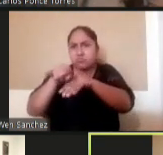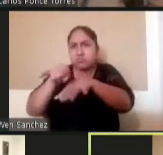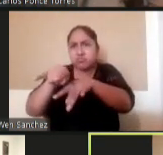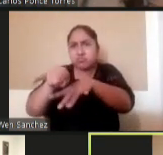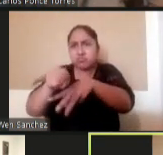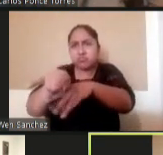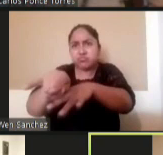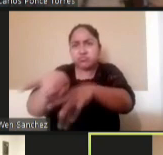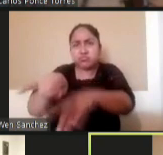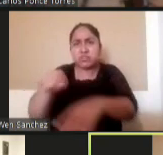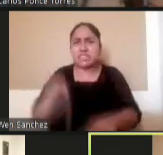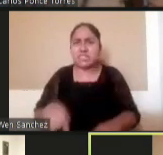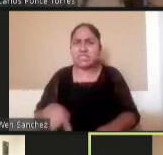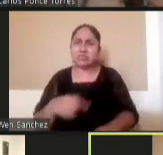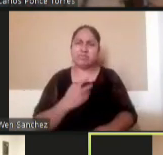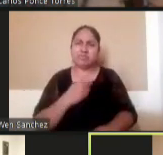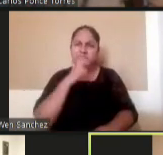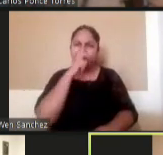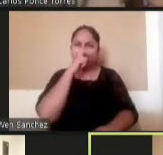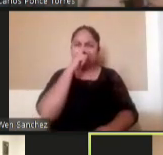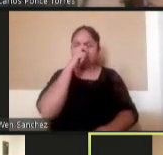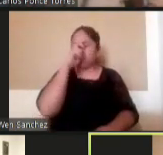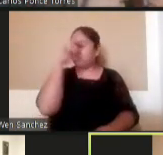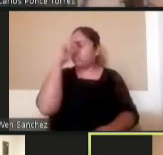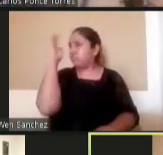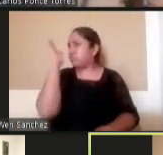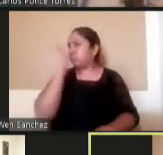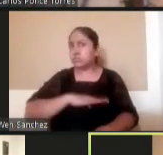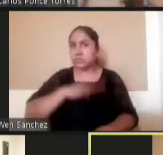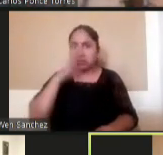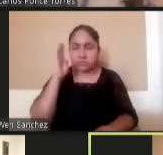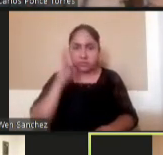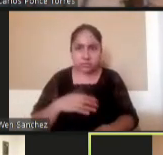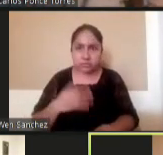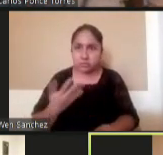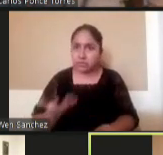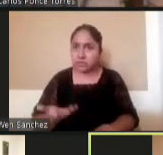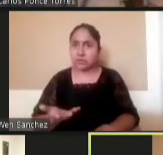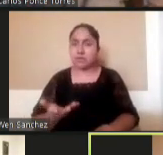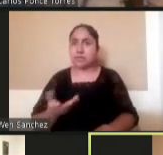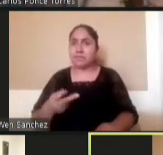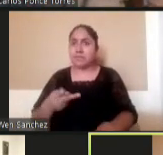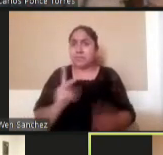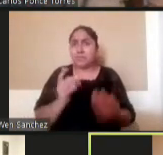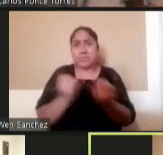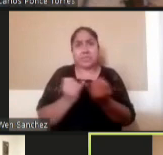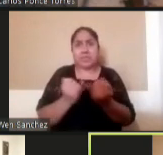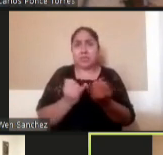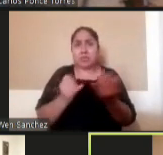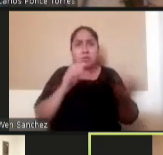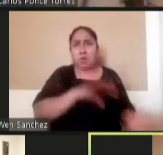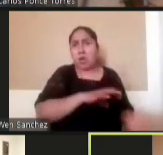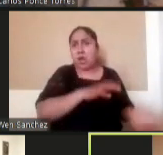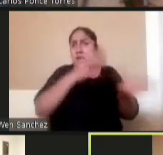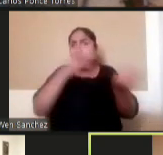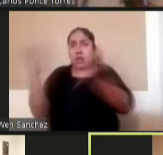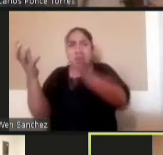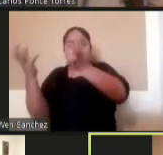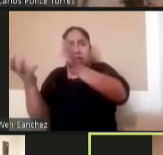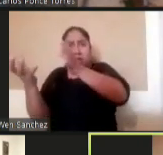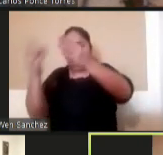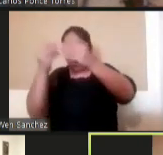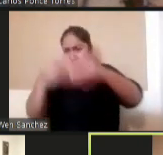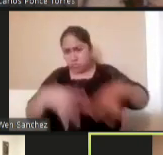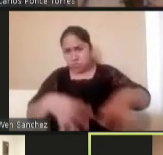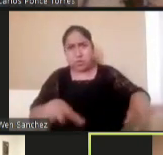del asfalto. Y durante el vaciado que se hace en el camión, van dejando restos de basura por las calles. En Paseo